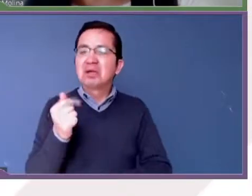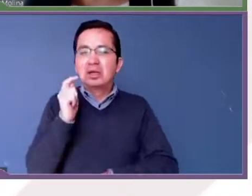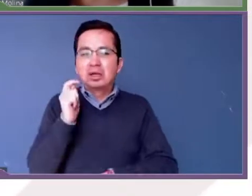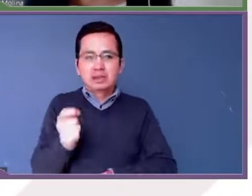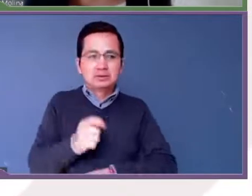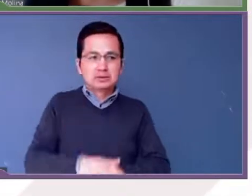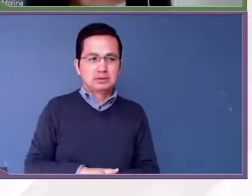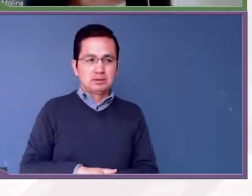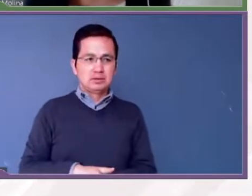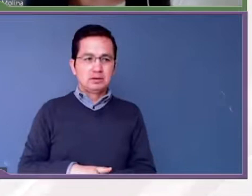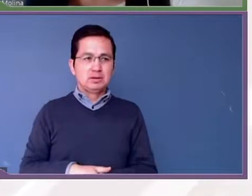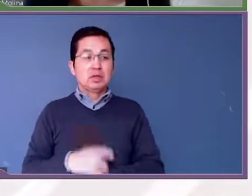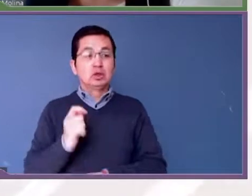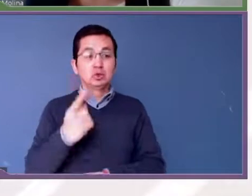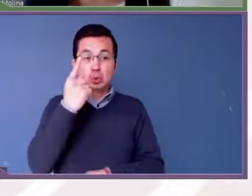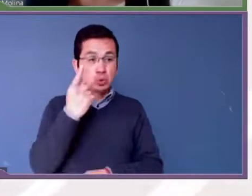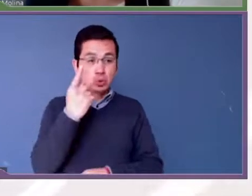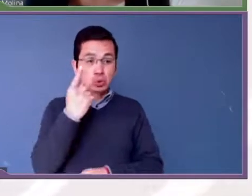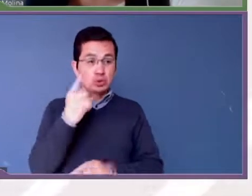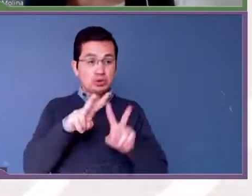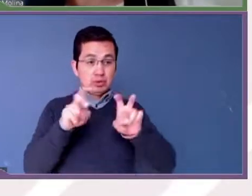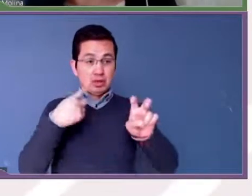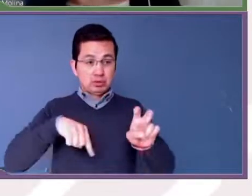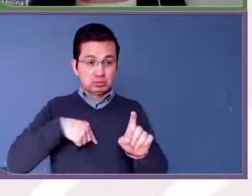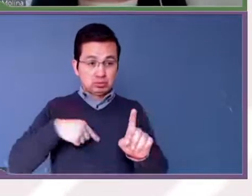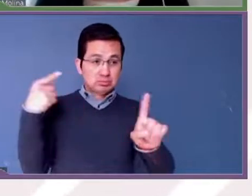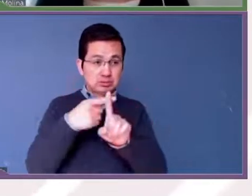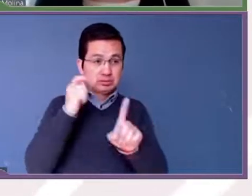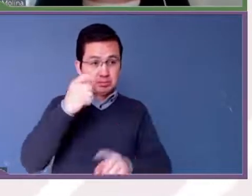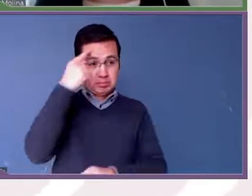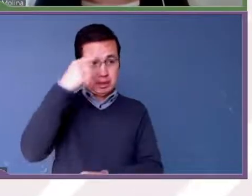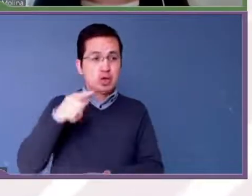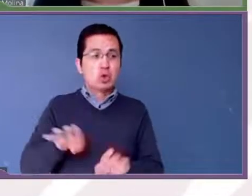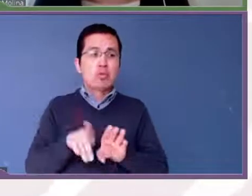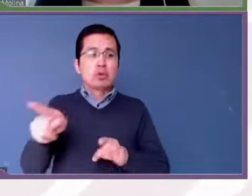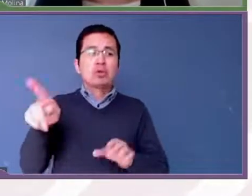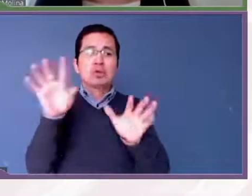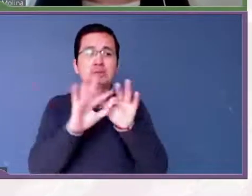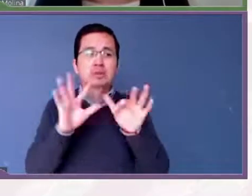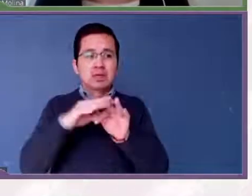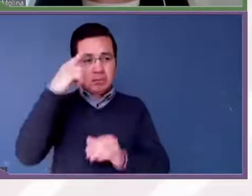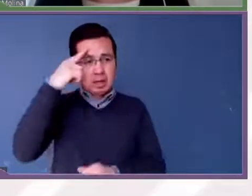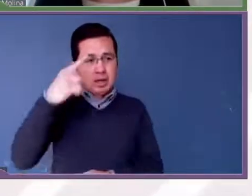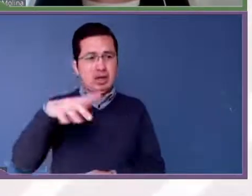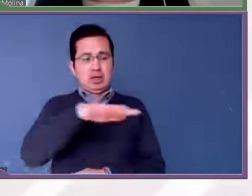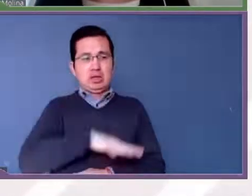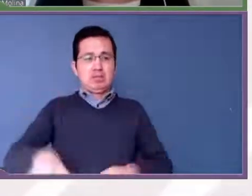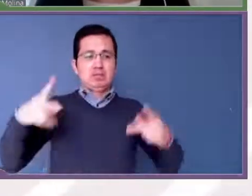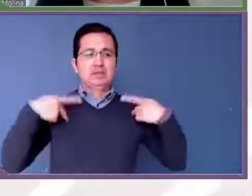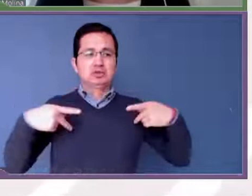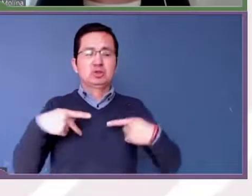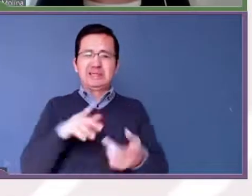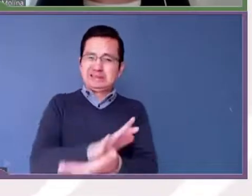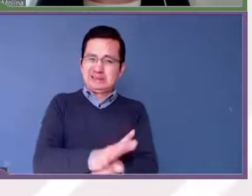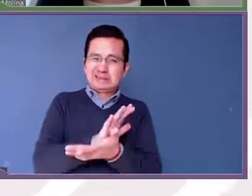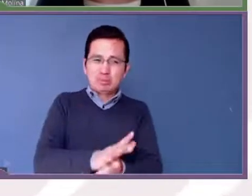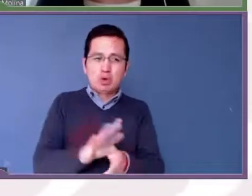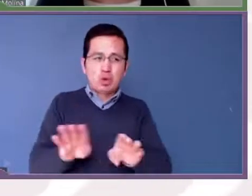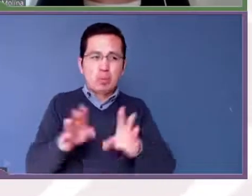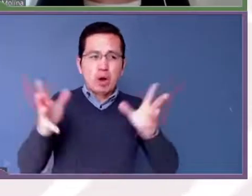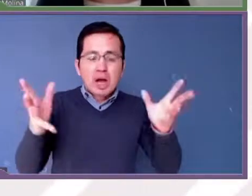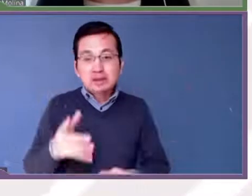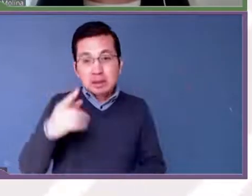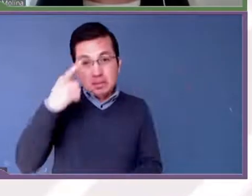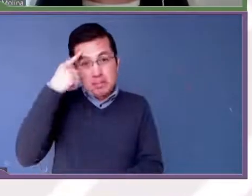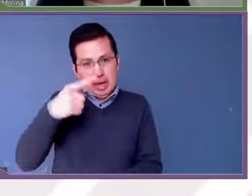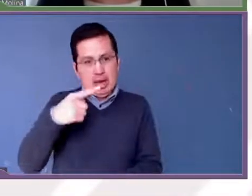comparativos entre las alcaldías, ¿no? Como de 2013, todas las alcaldías podían en primer lugar a las personas